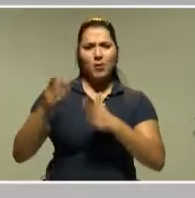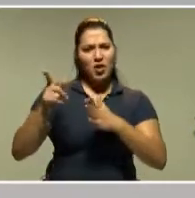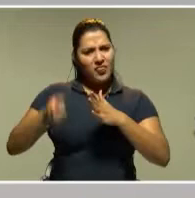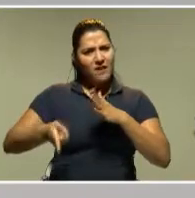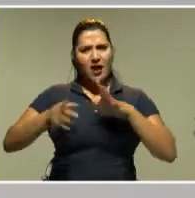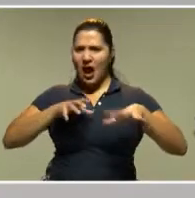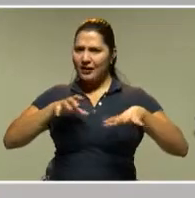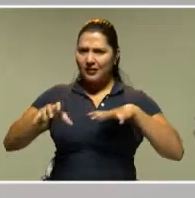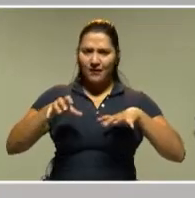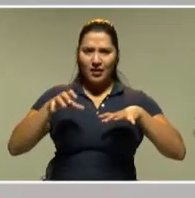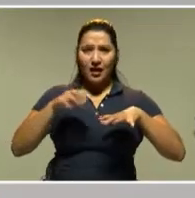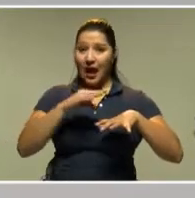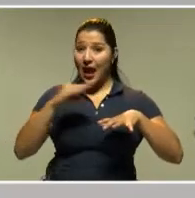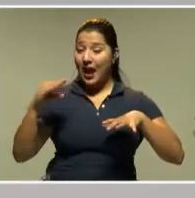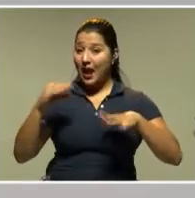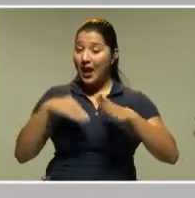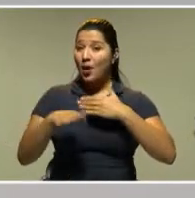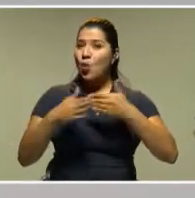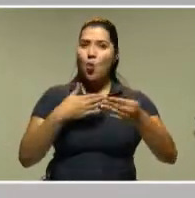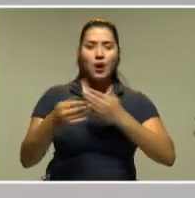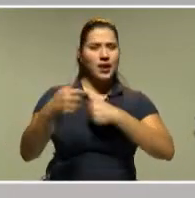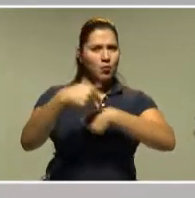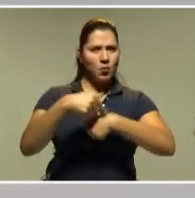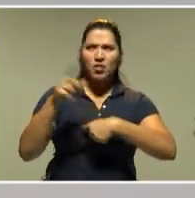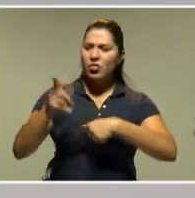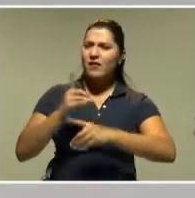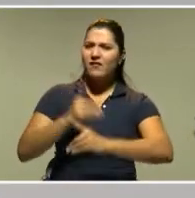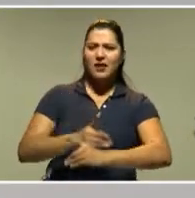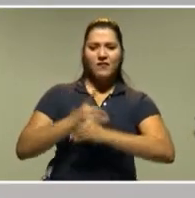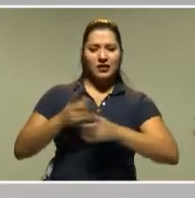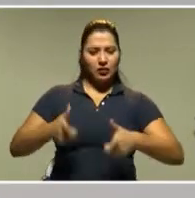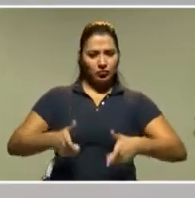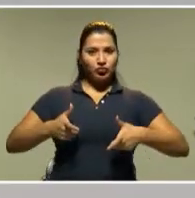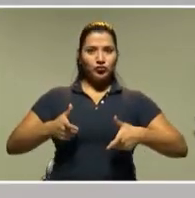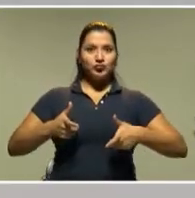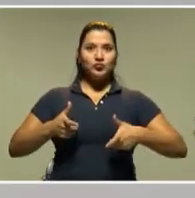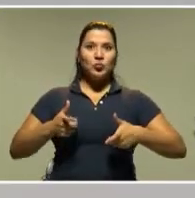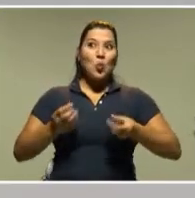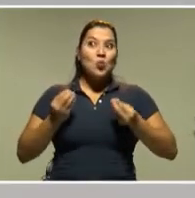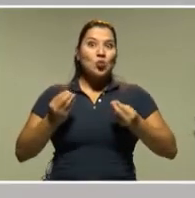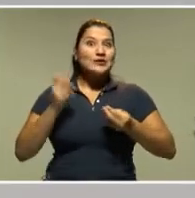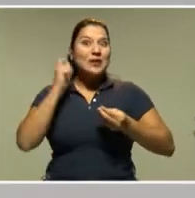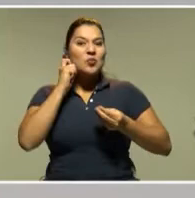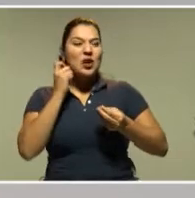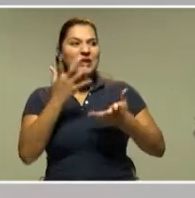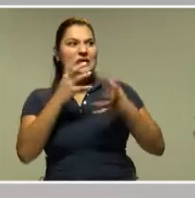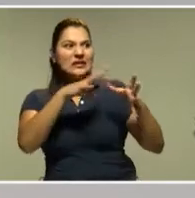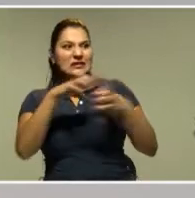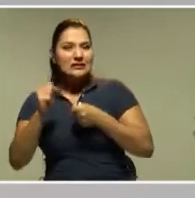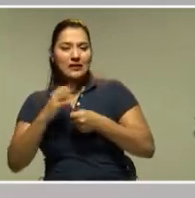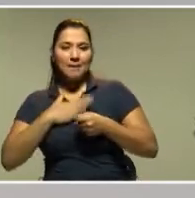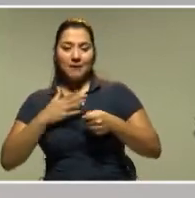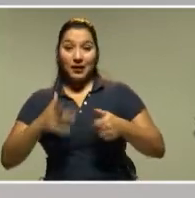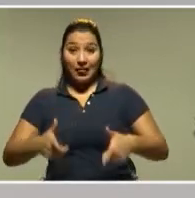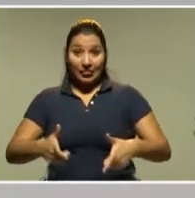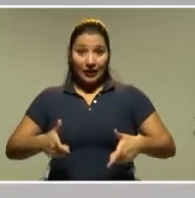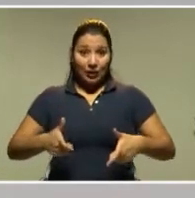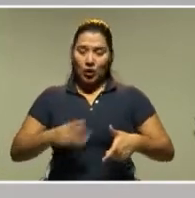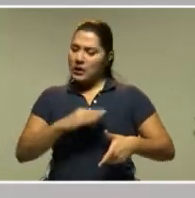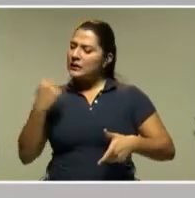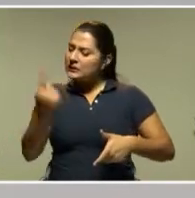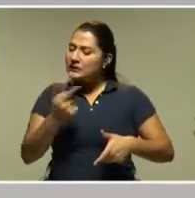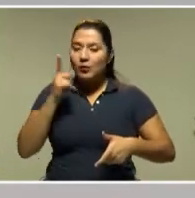en cualquier momento se tiene que hacer la defensa del título mundial. Todos quieren mi título, ¿verdad? Ajá. Todas. Y hay que estar siempre en